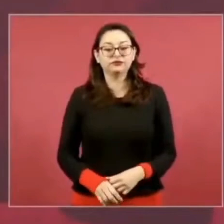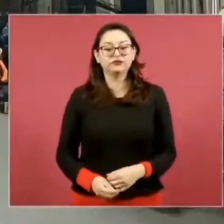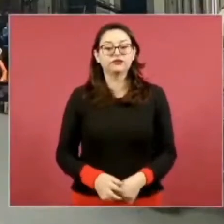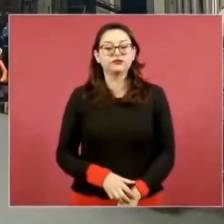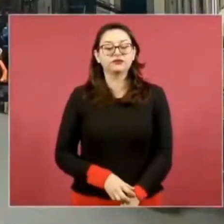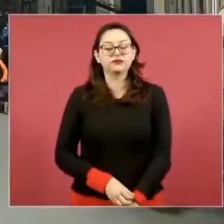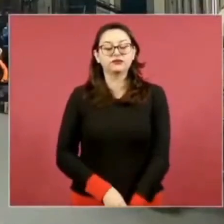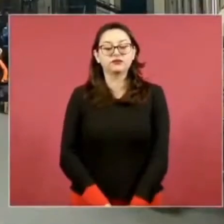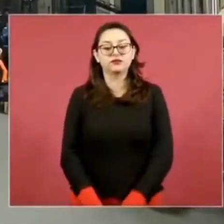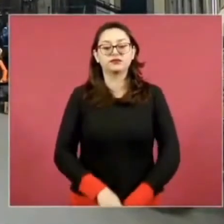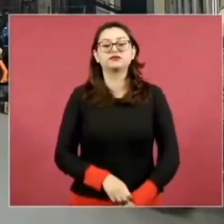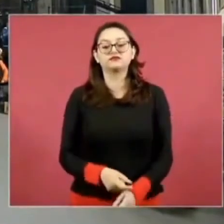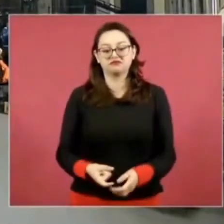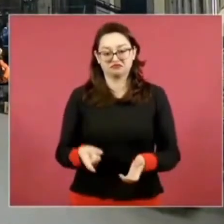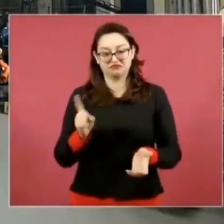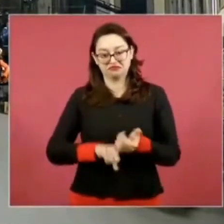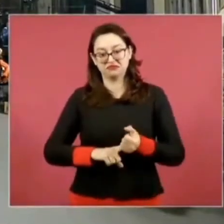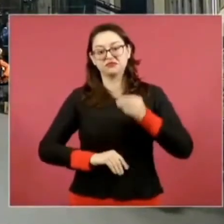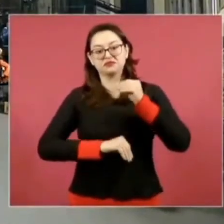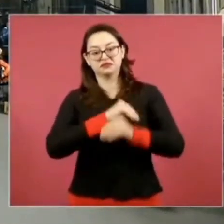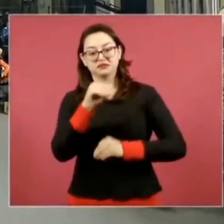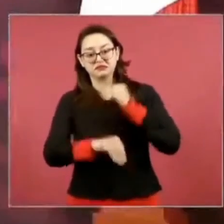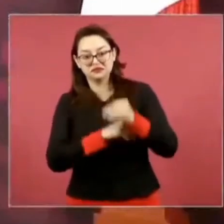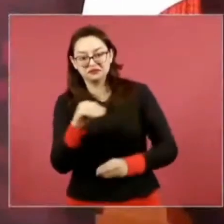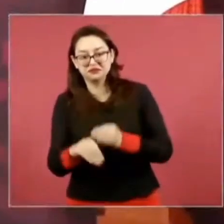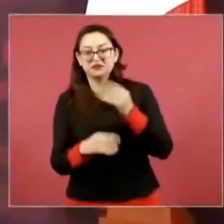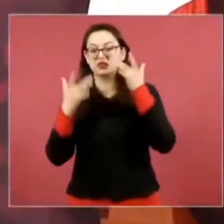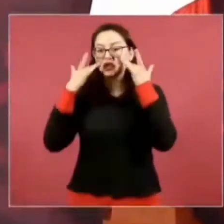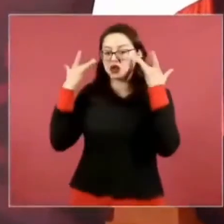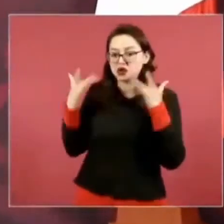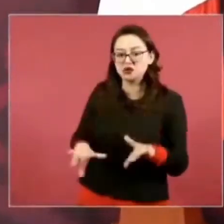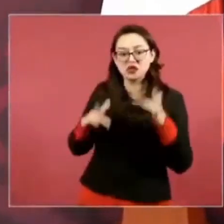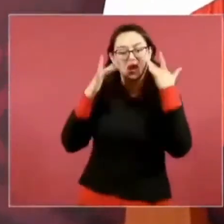se peleaban muchísimo y renunciaban